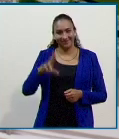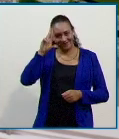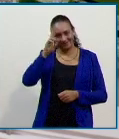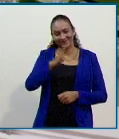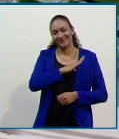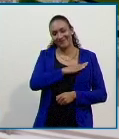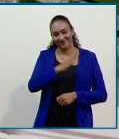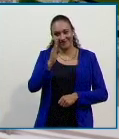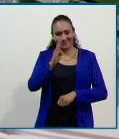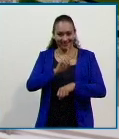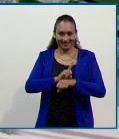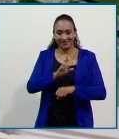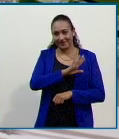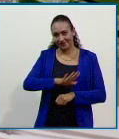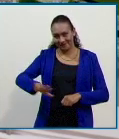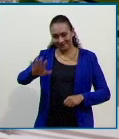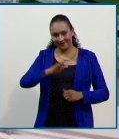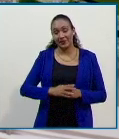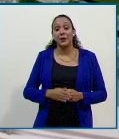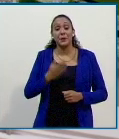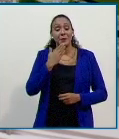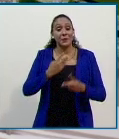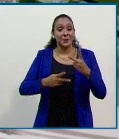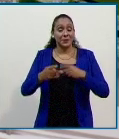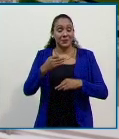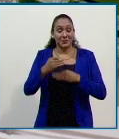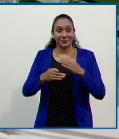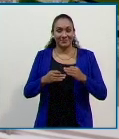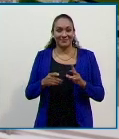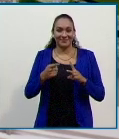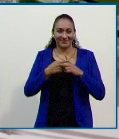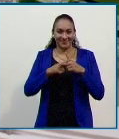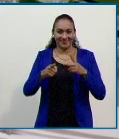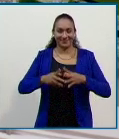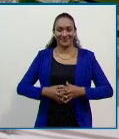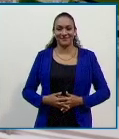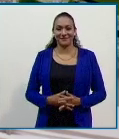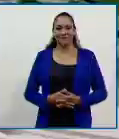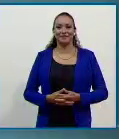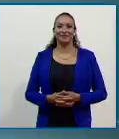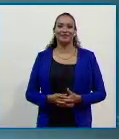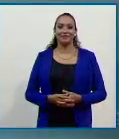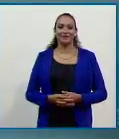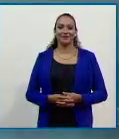señas mexicana. Eusiris, bienvenida. Ahora sí, comenzamos.